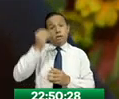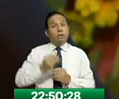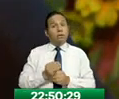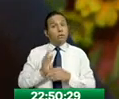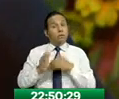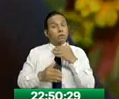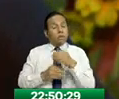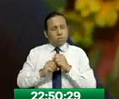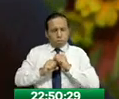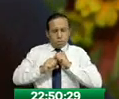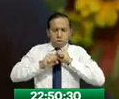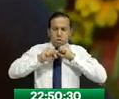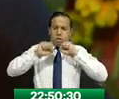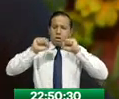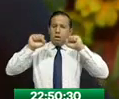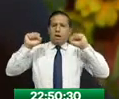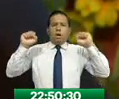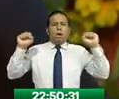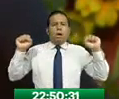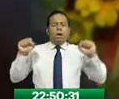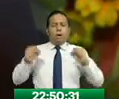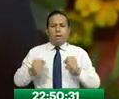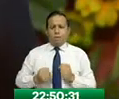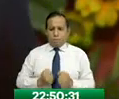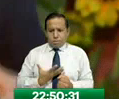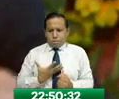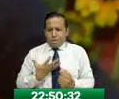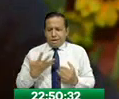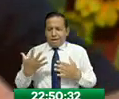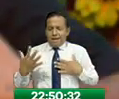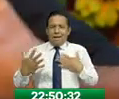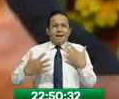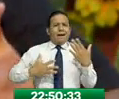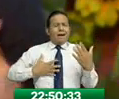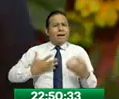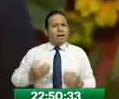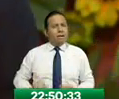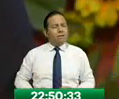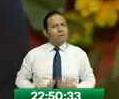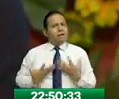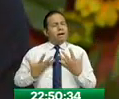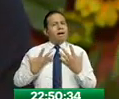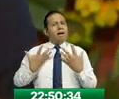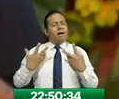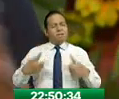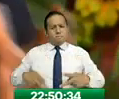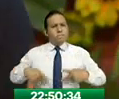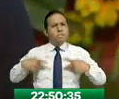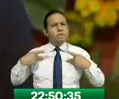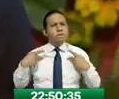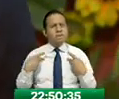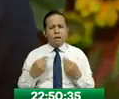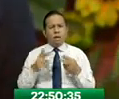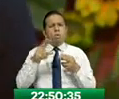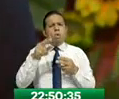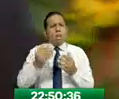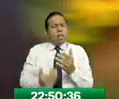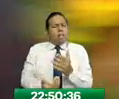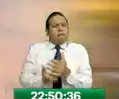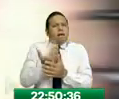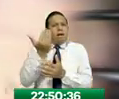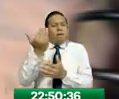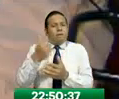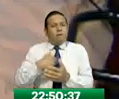al otro día para mí fue una alegría. Yo me sentía lleno de vida. Al otro día yo sentía, híjole, estaba nuevo.